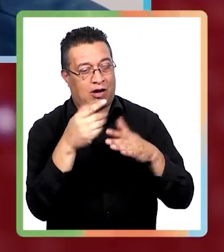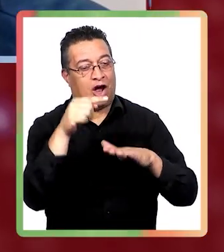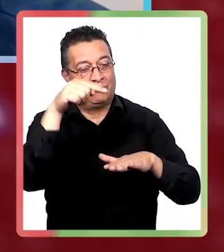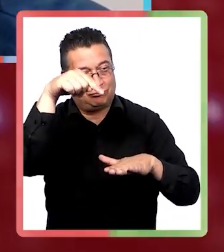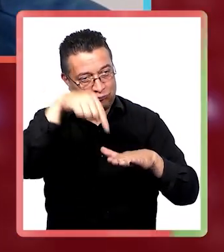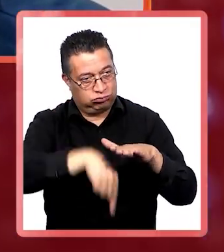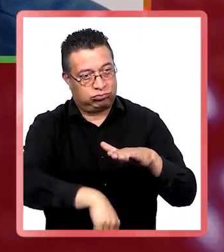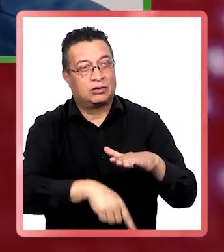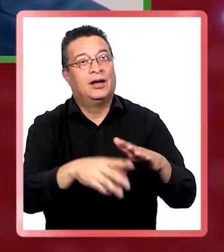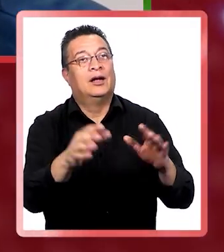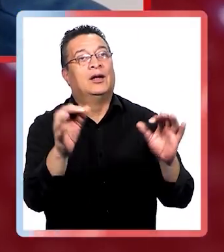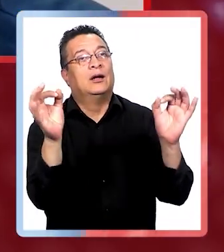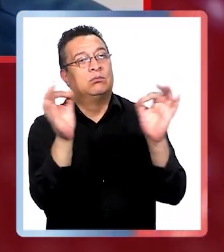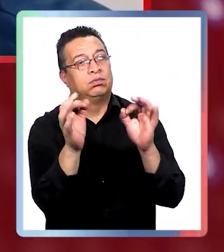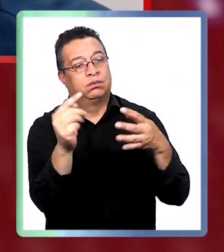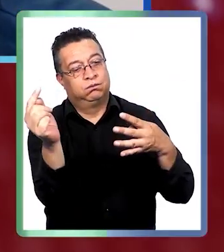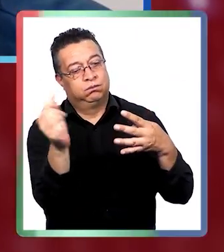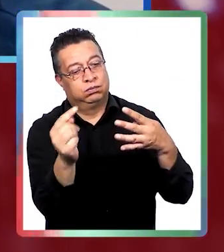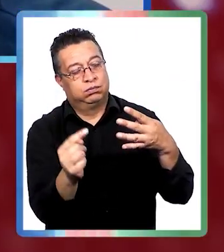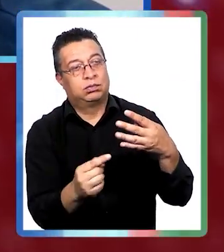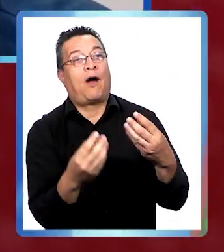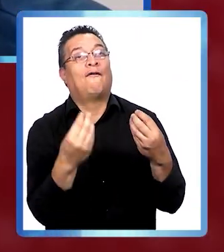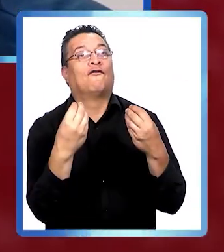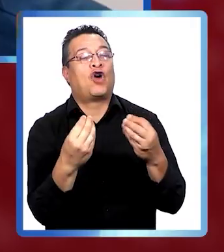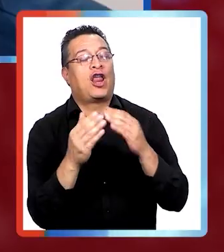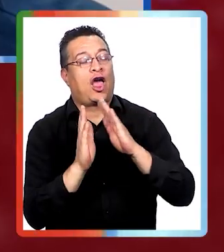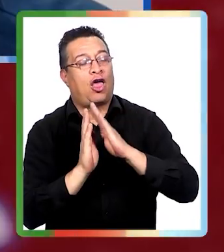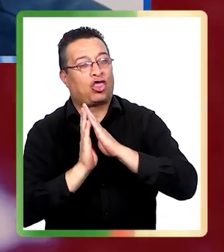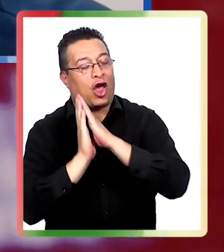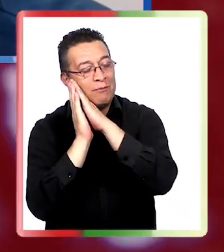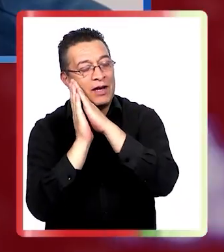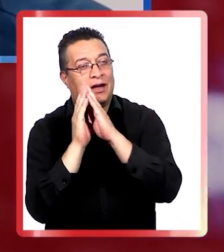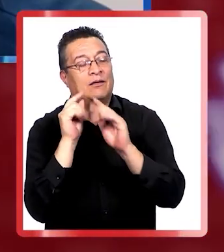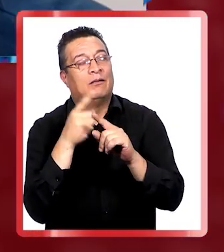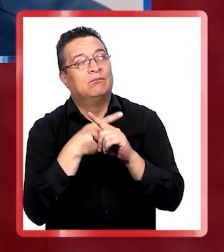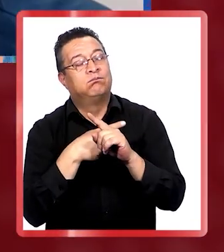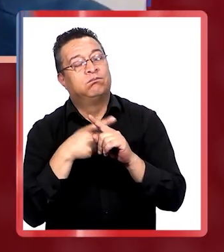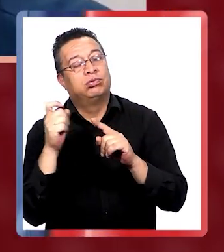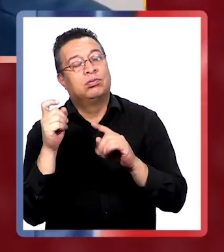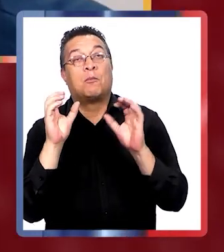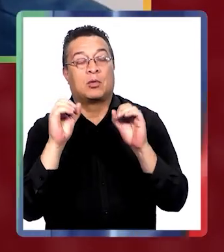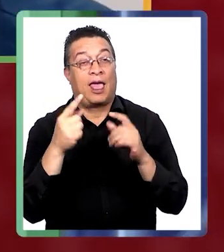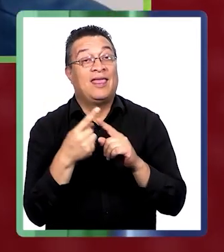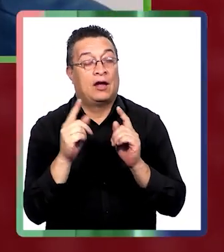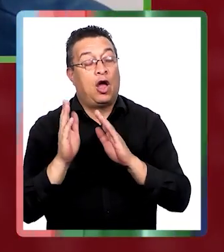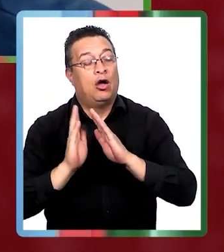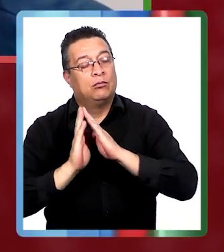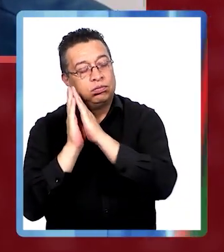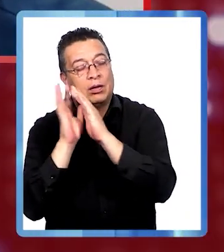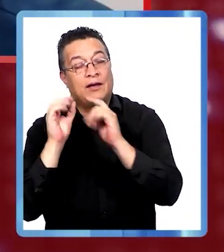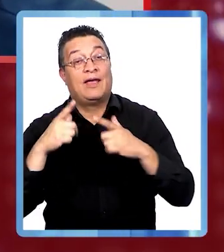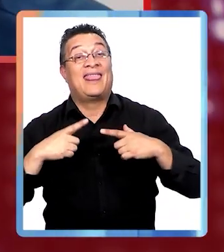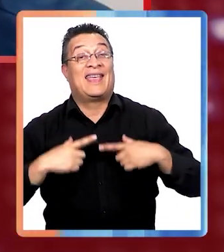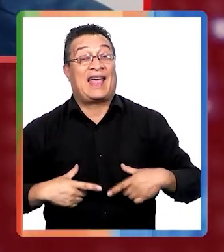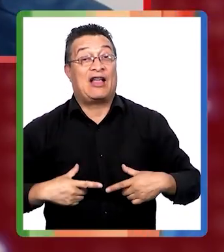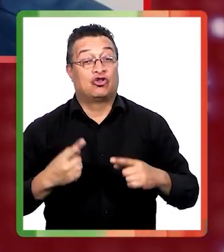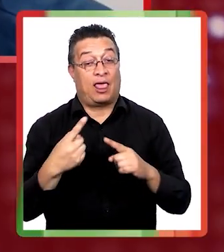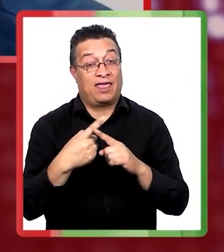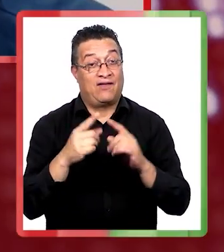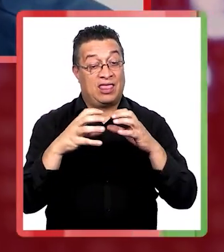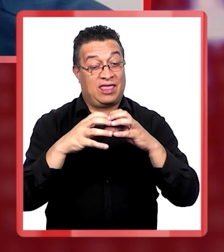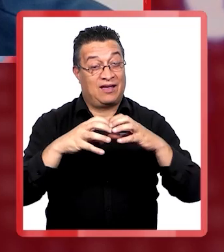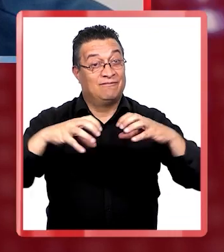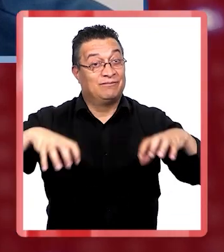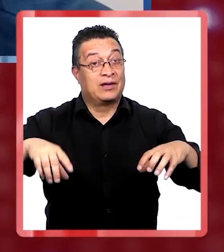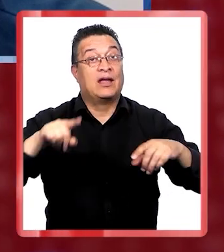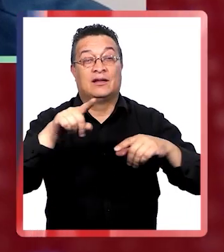tener que entrar de lleno a desentrañar un poco este buen dormir, entender las diferencias también entre el dormir y el descansar, que asumo